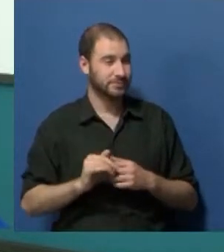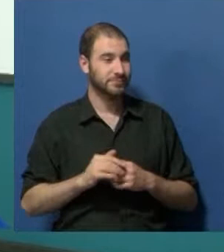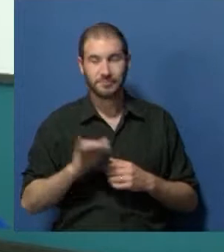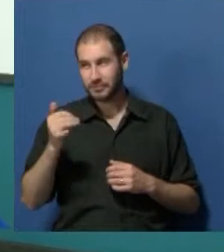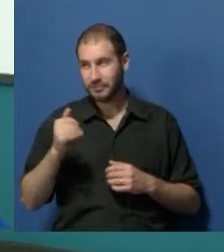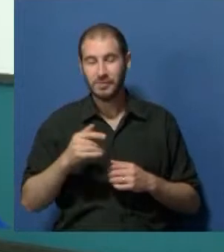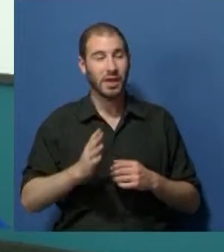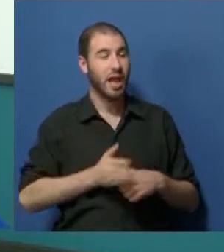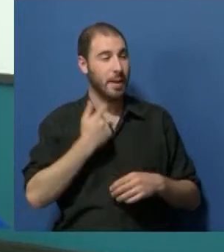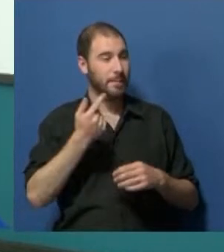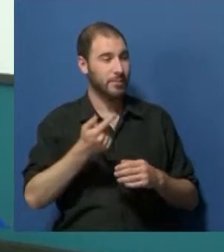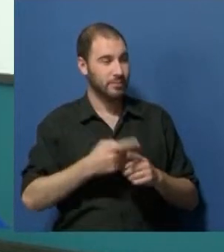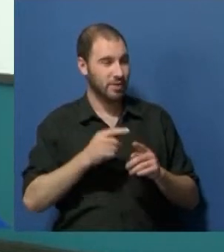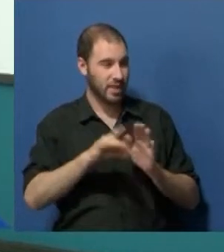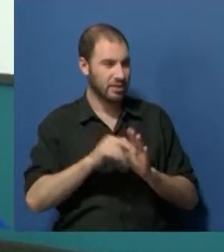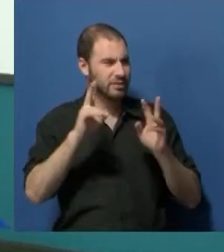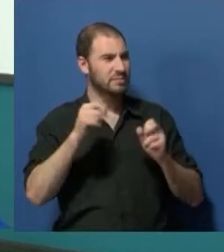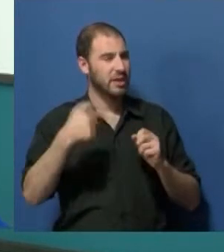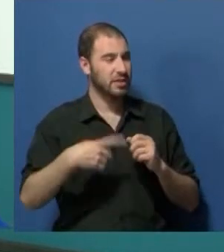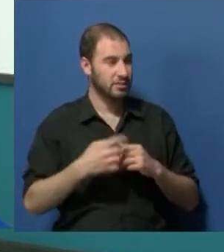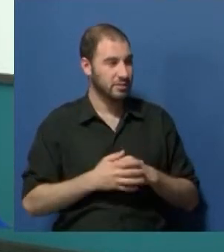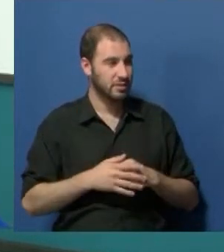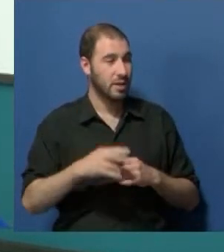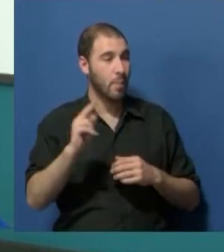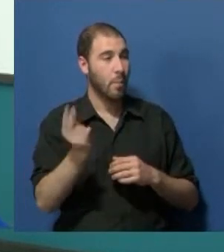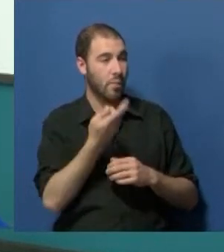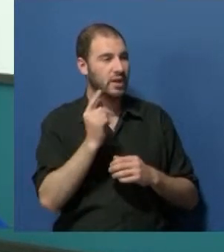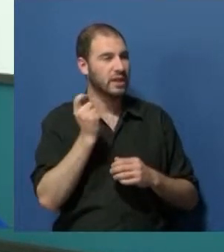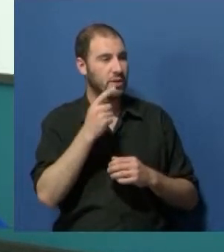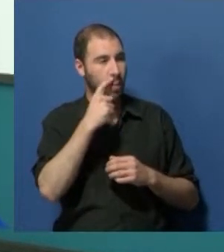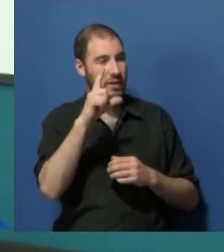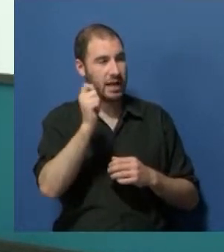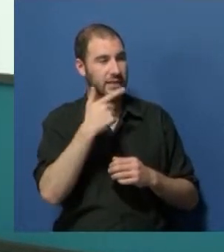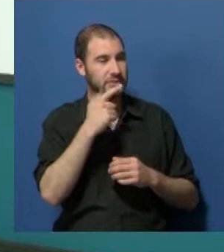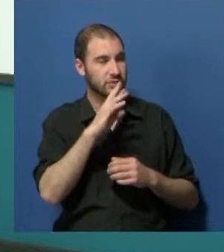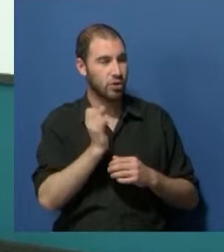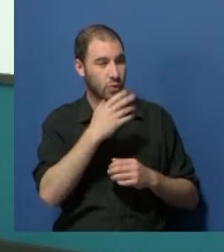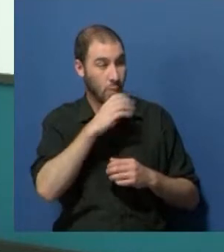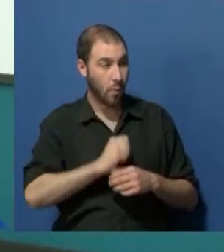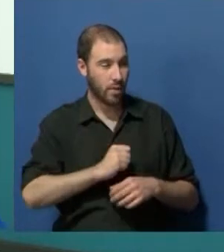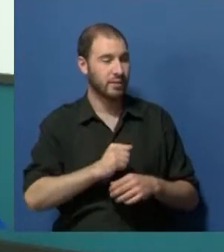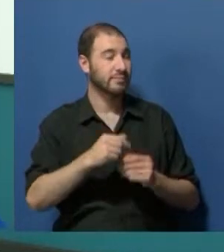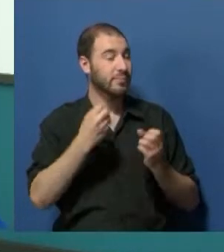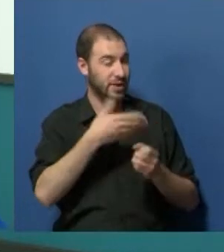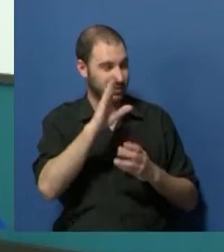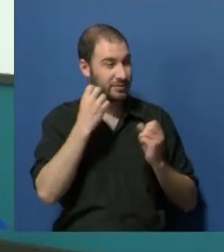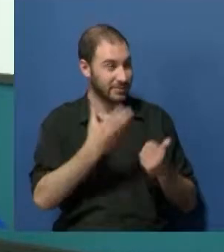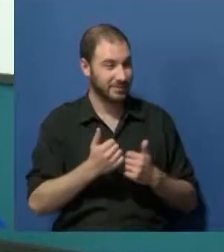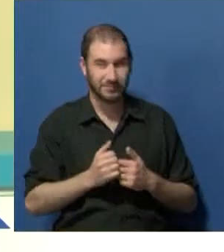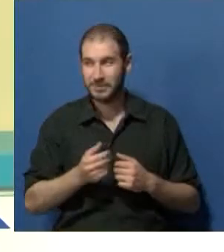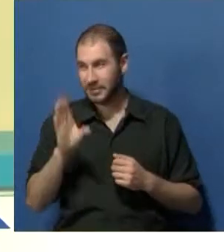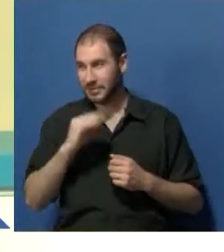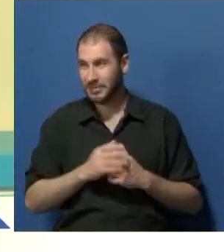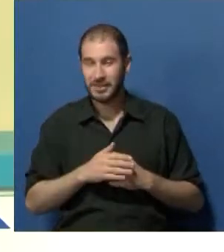supuesto. La columna APD. El tema de hoy, la partida, el fallecimiento de Fidel Castro, las repercusiones. Jorge, buenas noches. Buenas